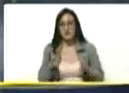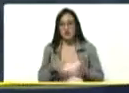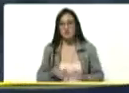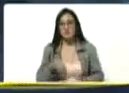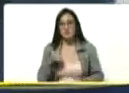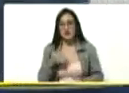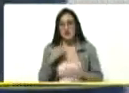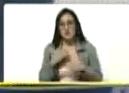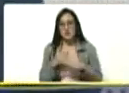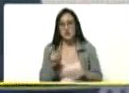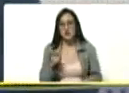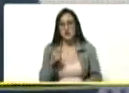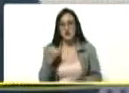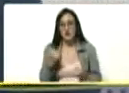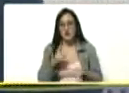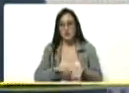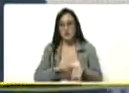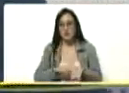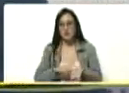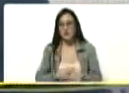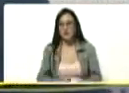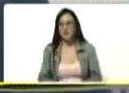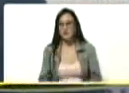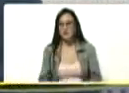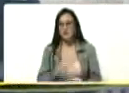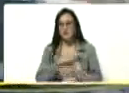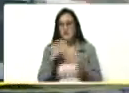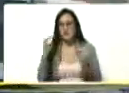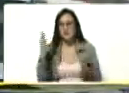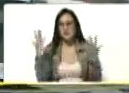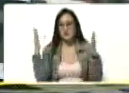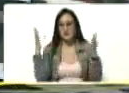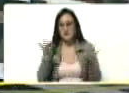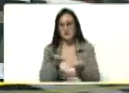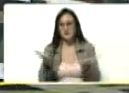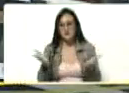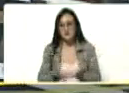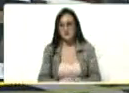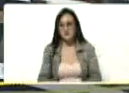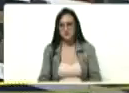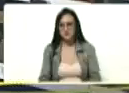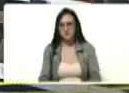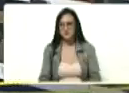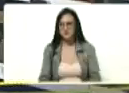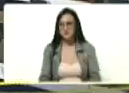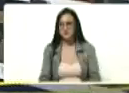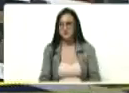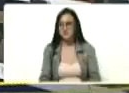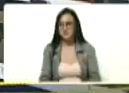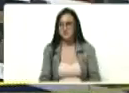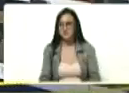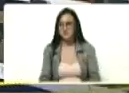salido Grenada en esta ocasión. Felicidades, queridos hermanos, queridos hermanos.